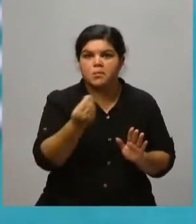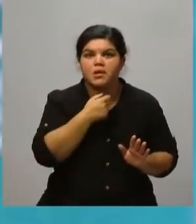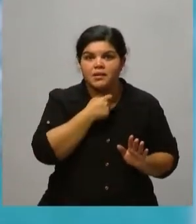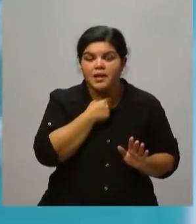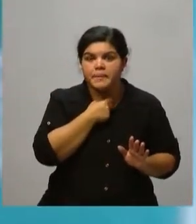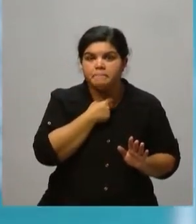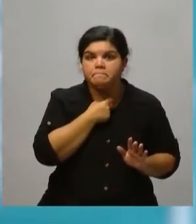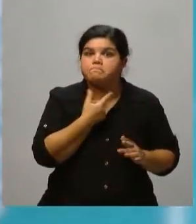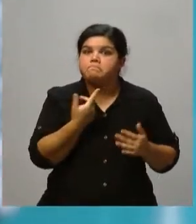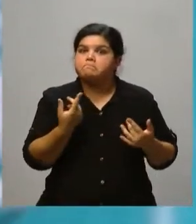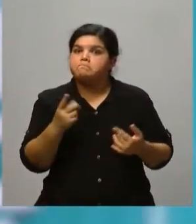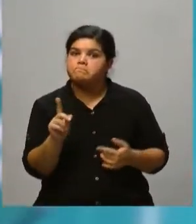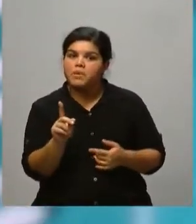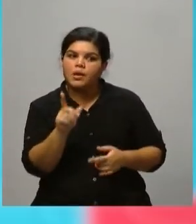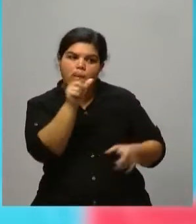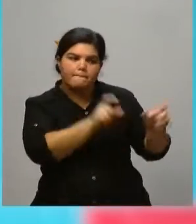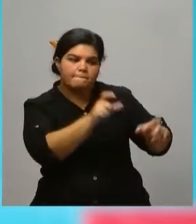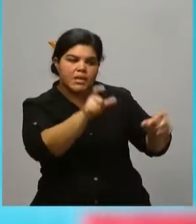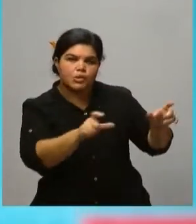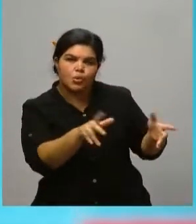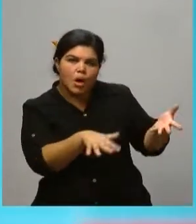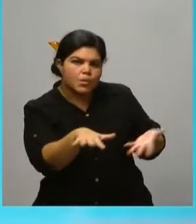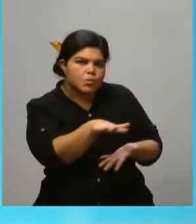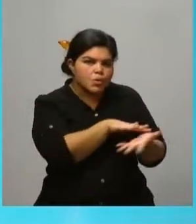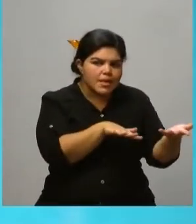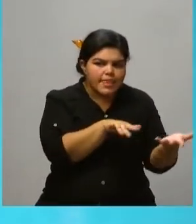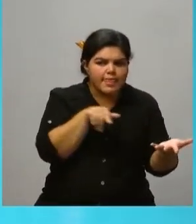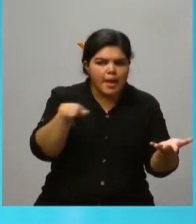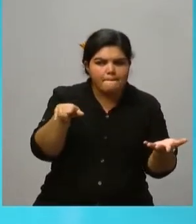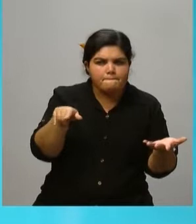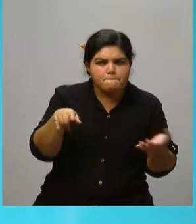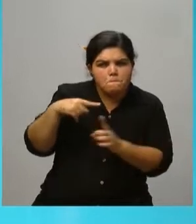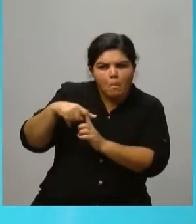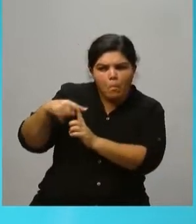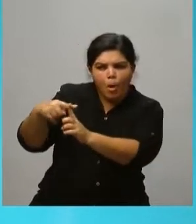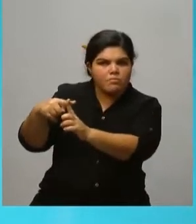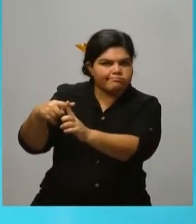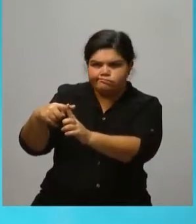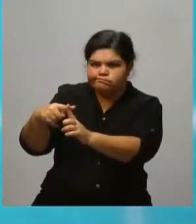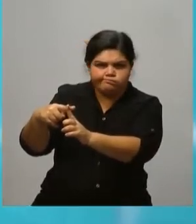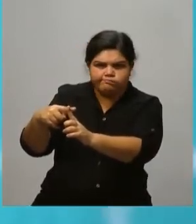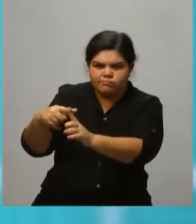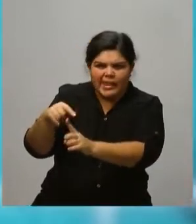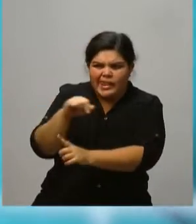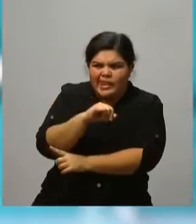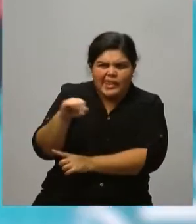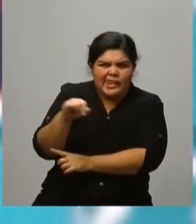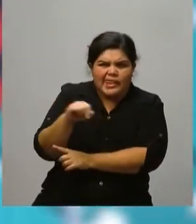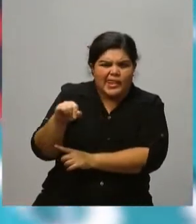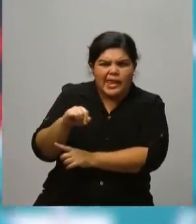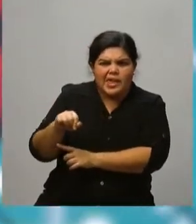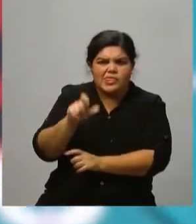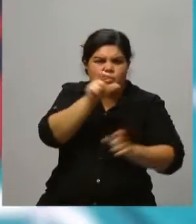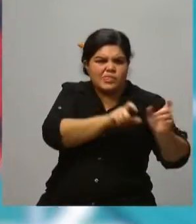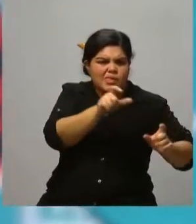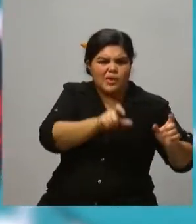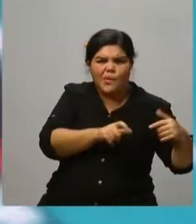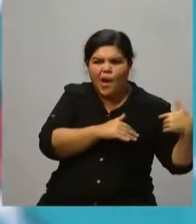www.unidiversidad.com.ar. Buscan la pestaña de Señal U, Chat Político, y van a poder volver a ver este programa. Vamos a una pausa y ya regresamos.